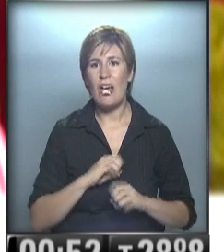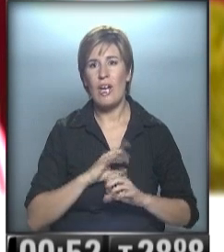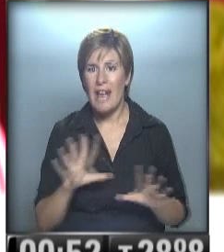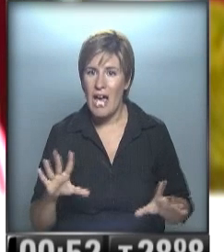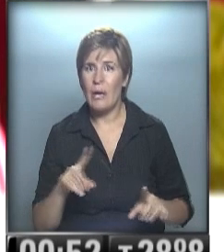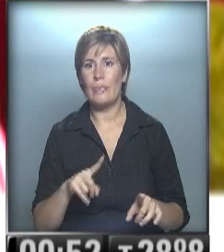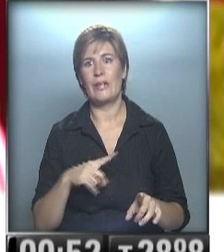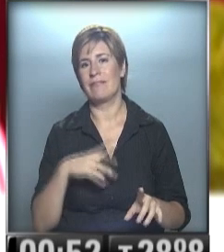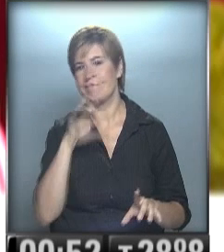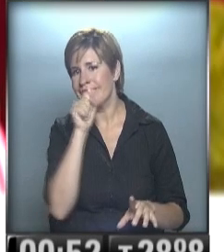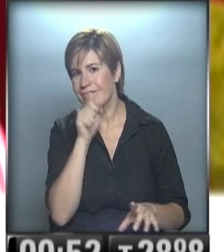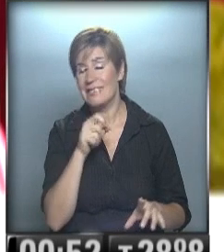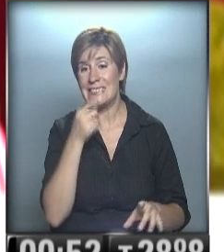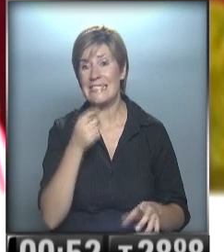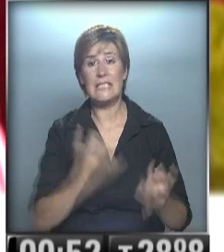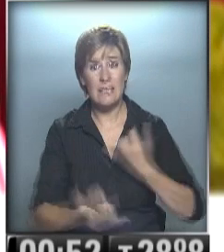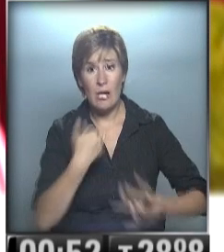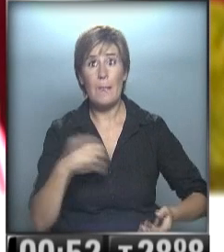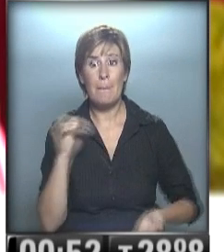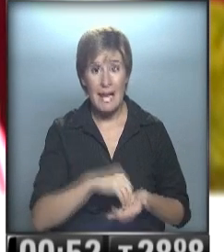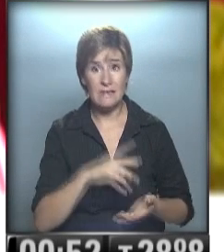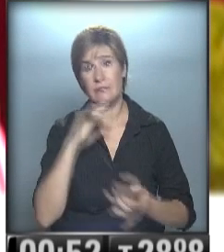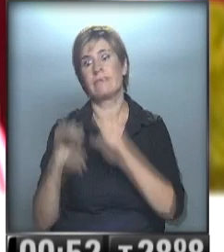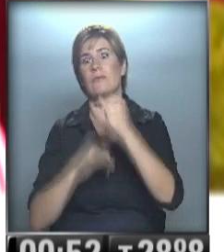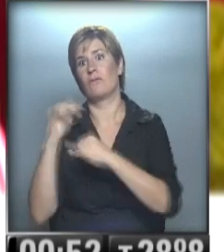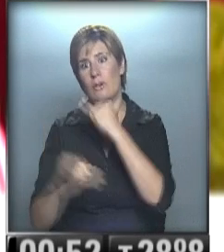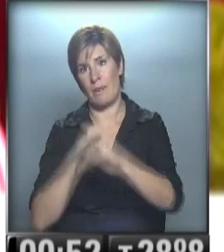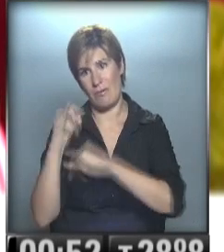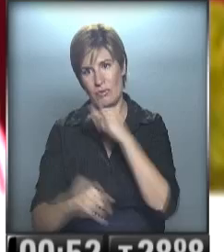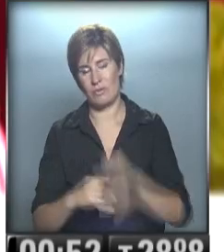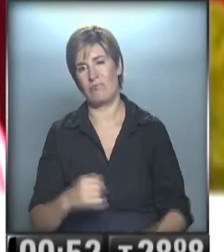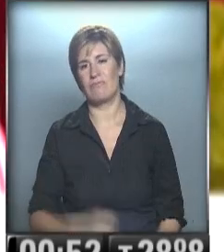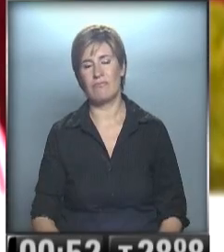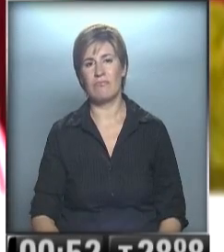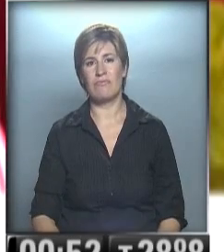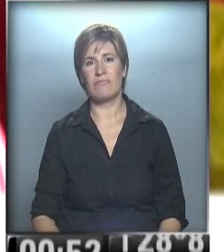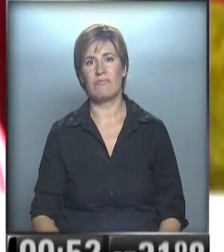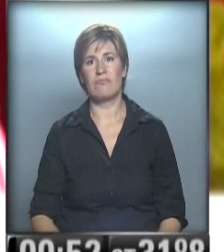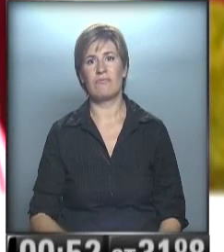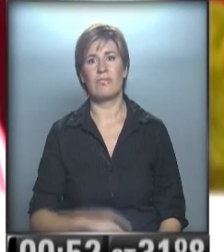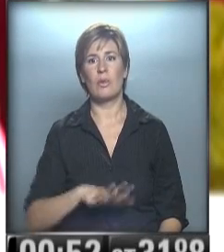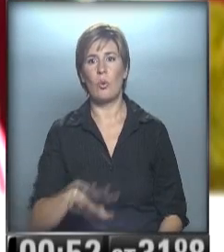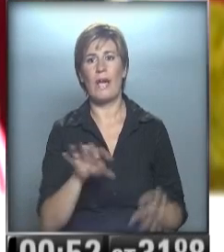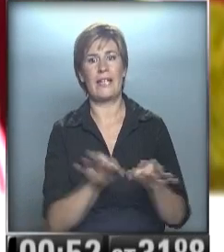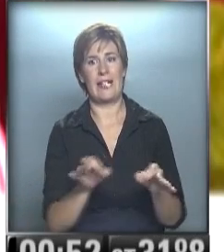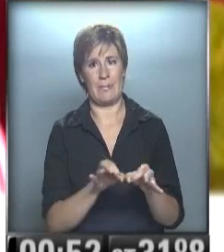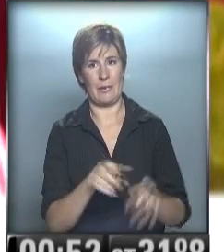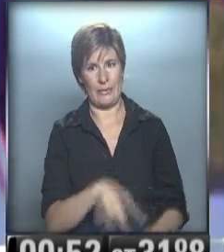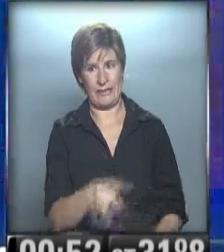daremos enseguidita, lo que fue este accidente en el cual viajaban Ardiles y Villa en nuestras Islas Malvinas.